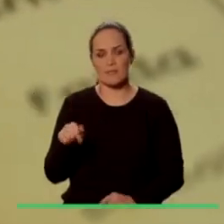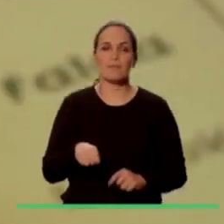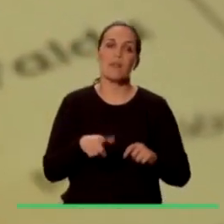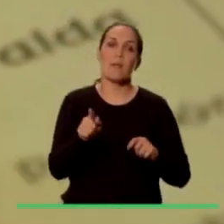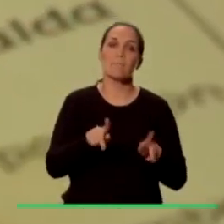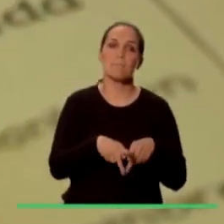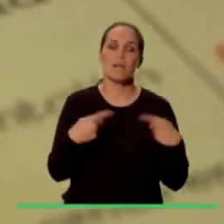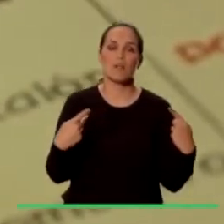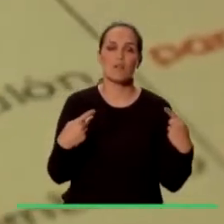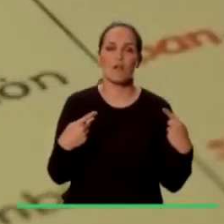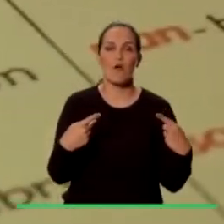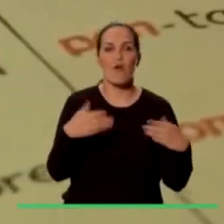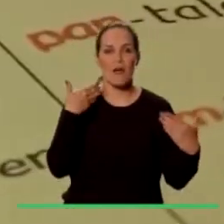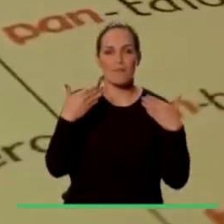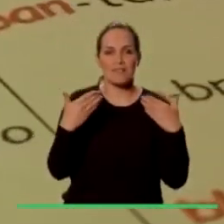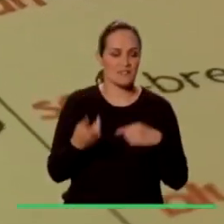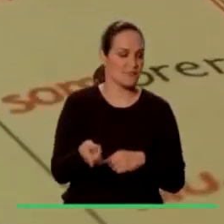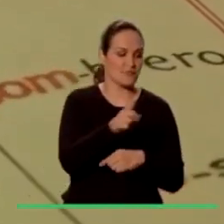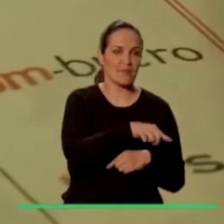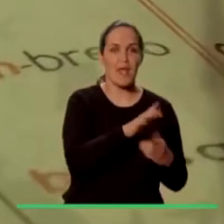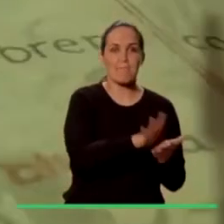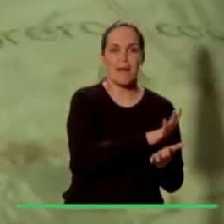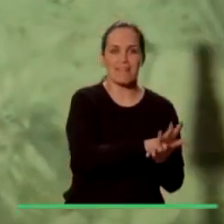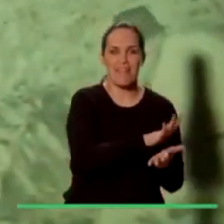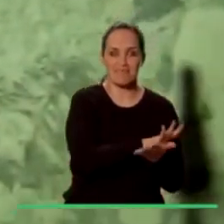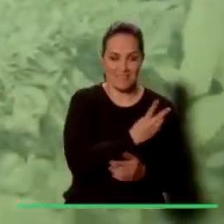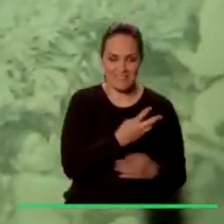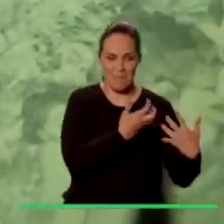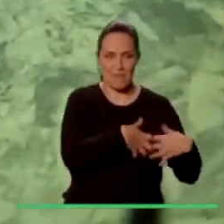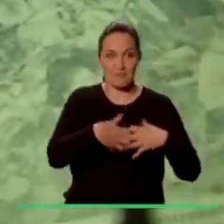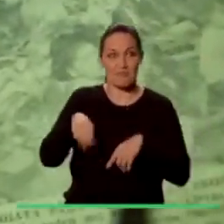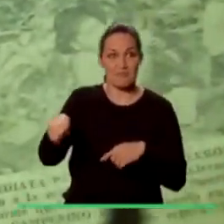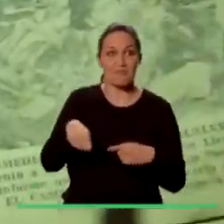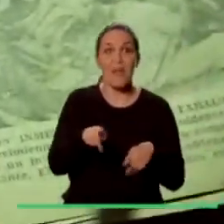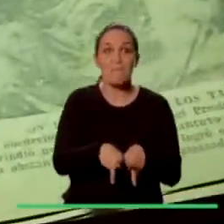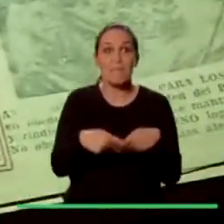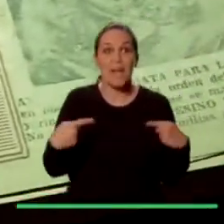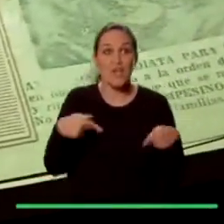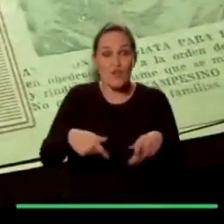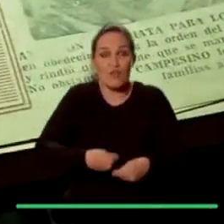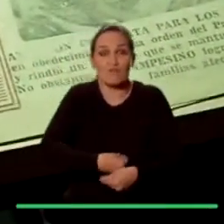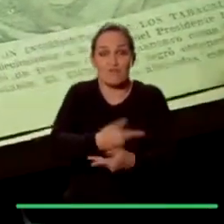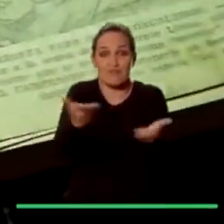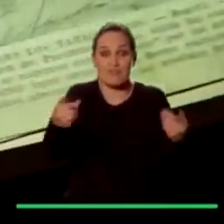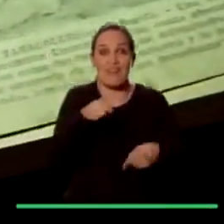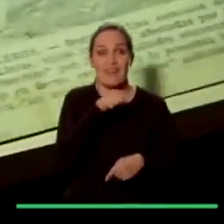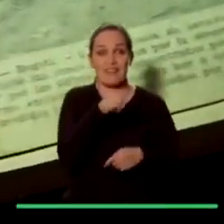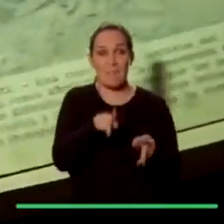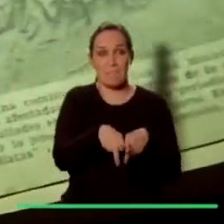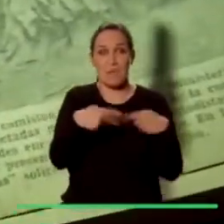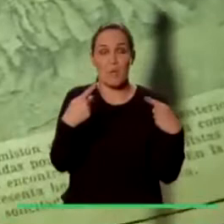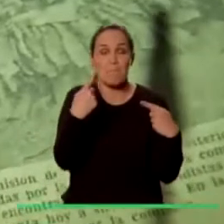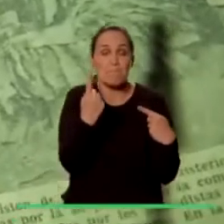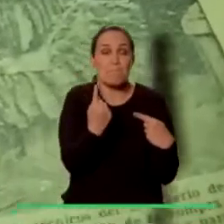y una imprenta que se llamaba Impreandes. Y aquí podemos ver los ejemplares del periódico